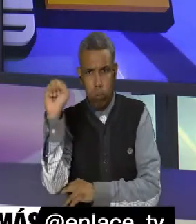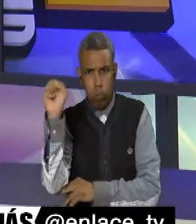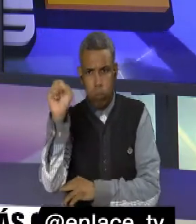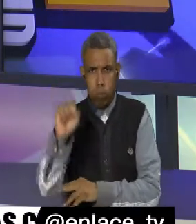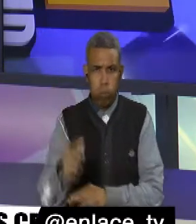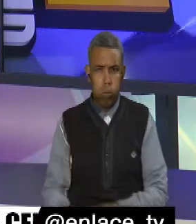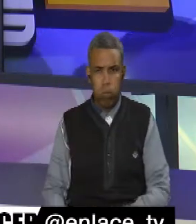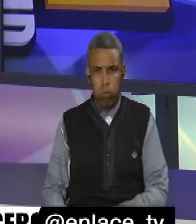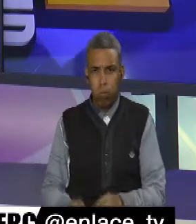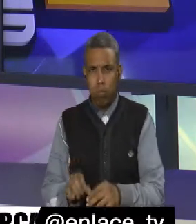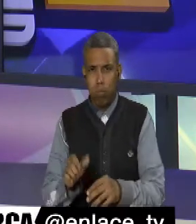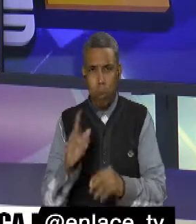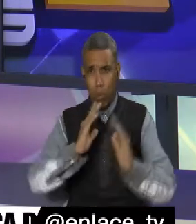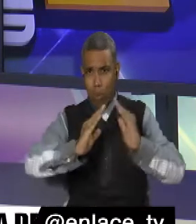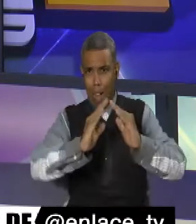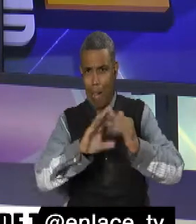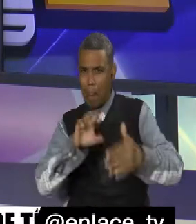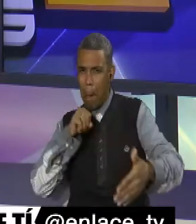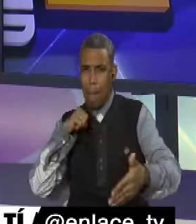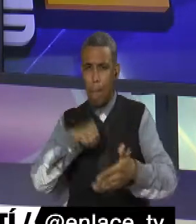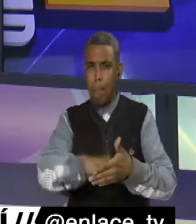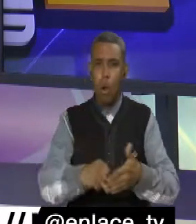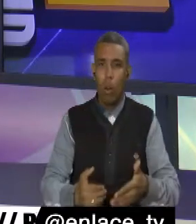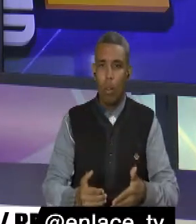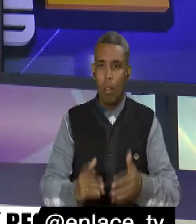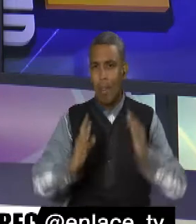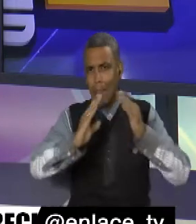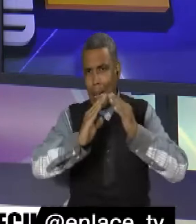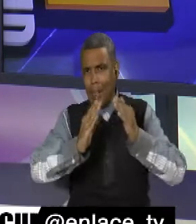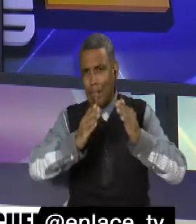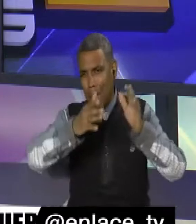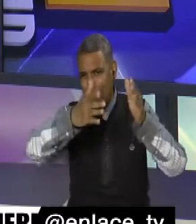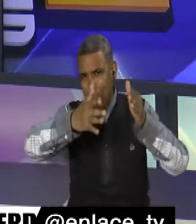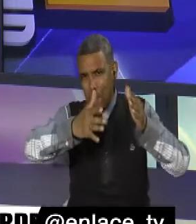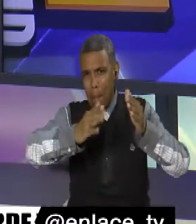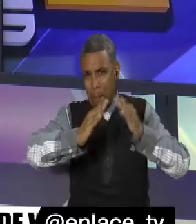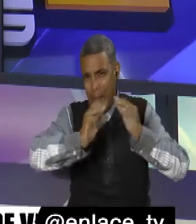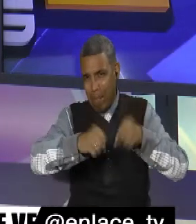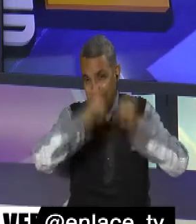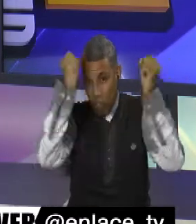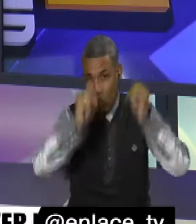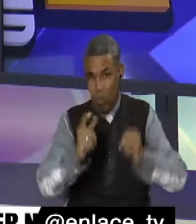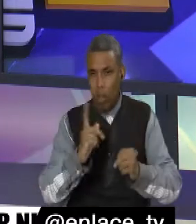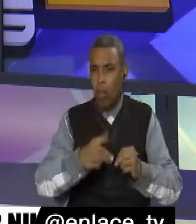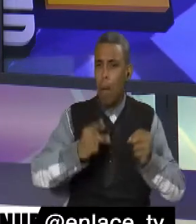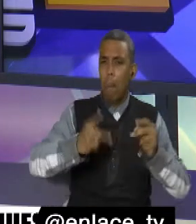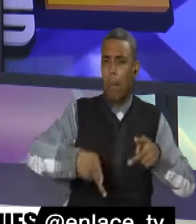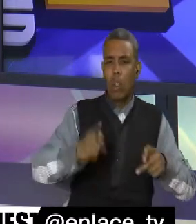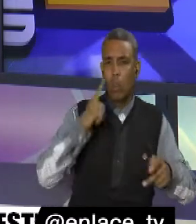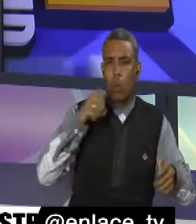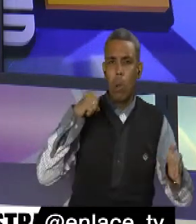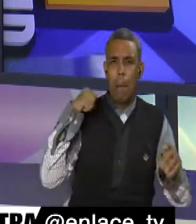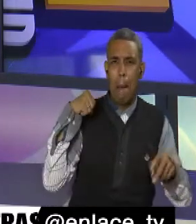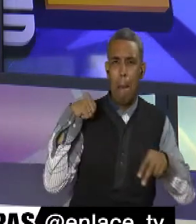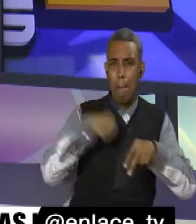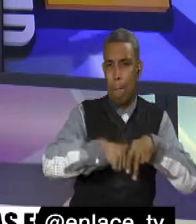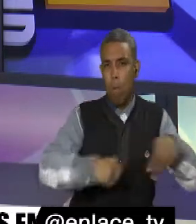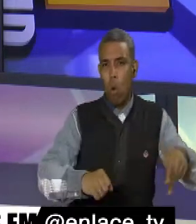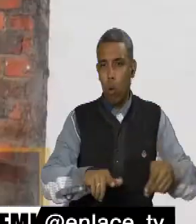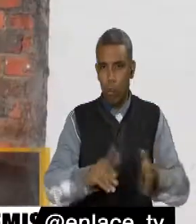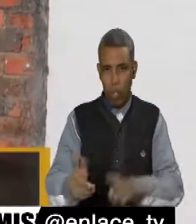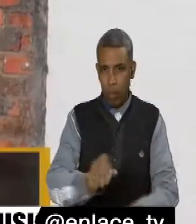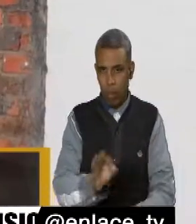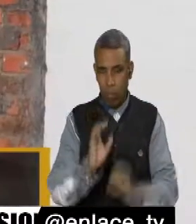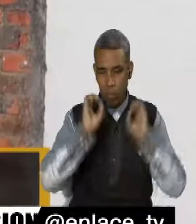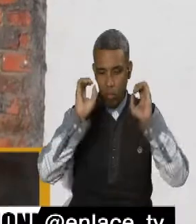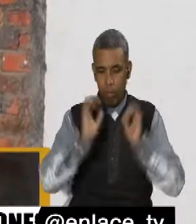una vivienda. En el hecho solo hubo pérdidas materiales, por fortuna. El reporte lo presenta la autoridad de tránsito.